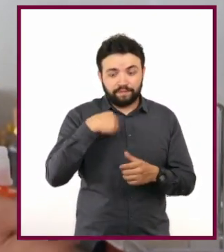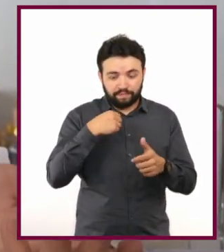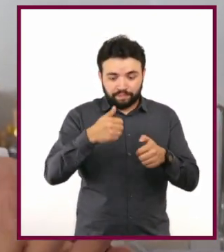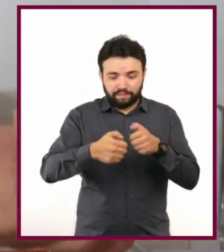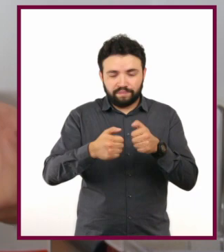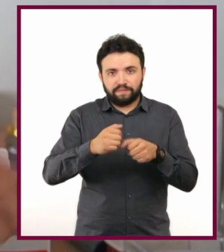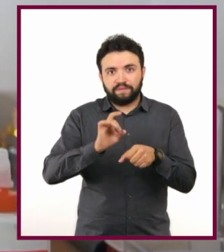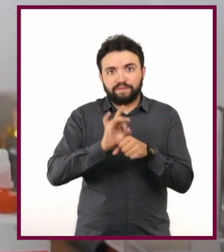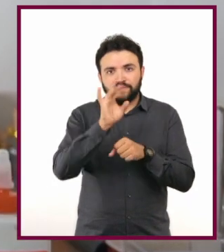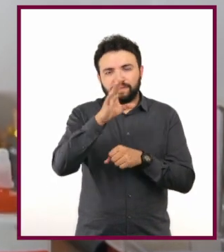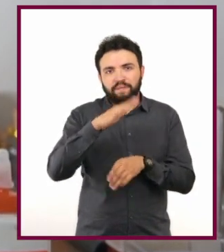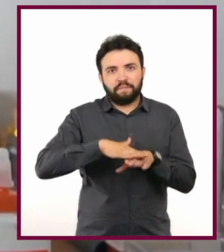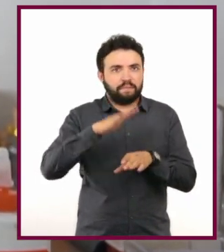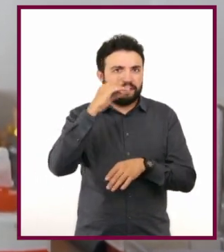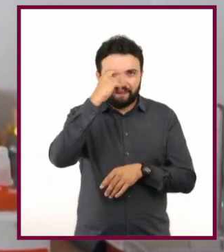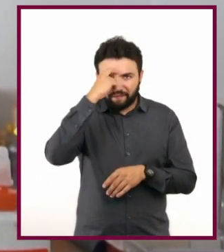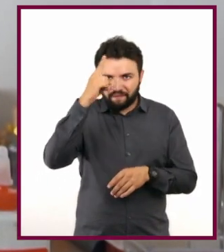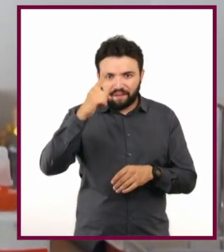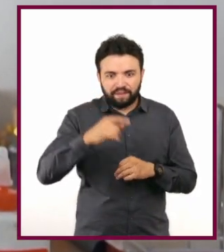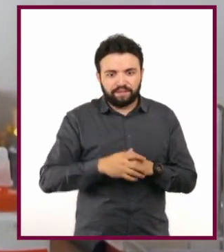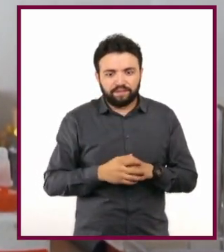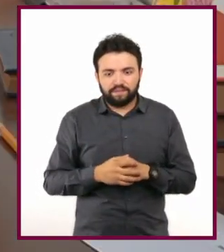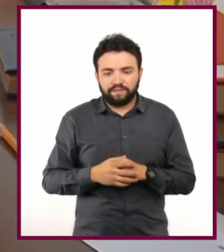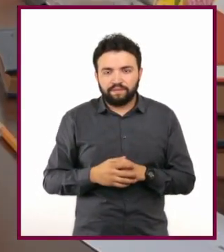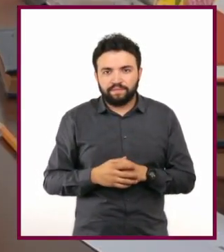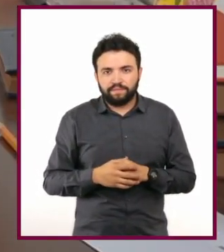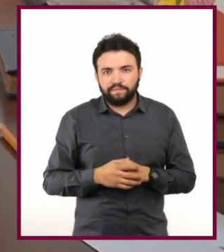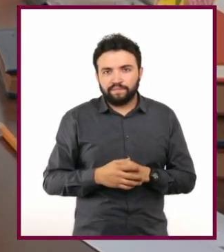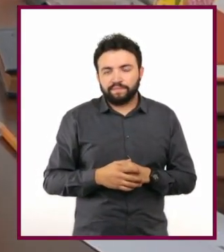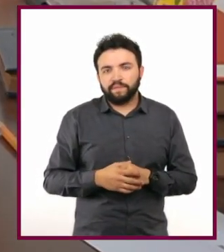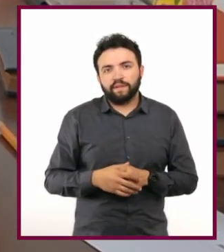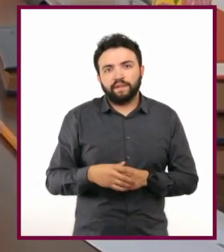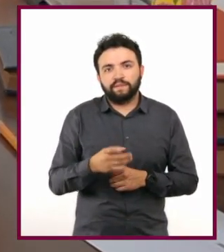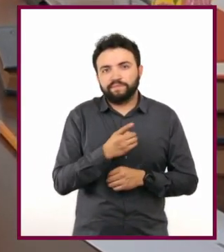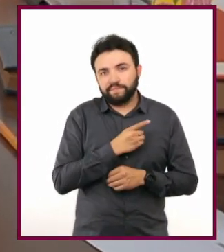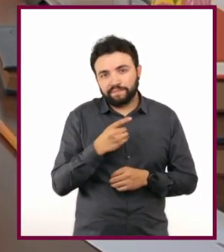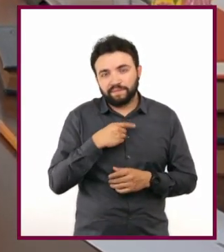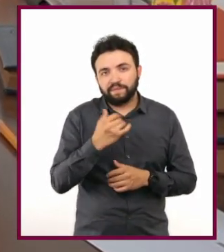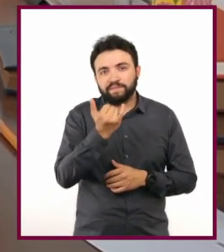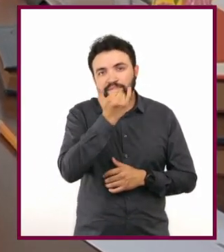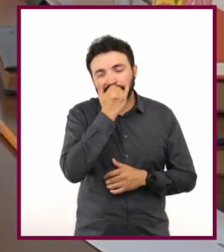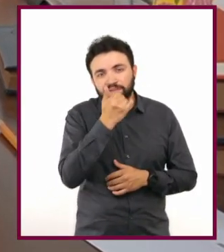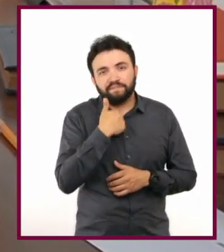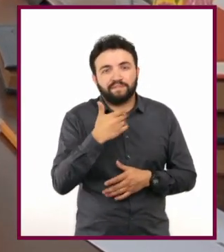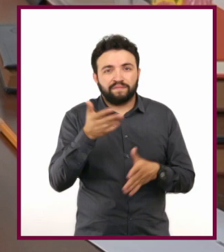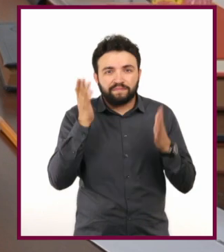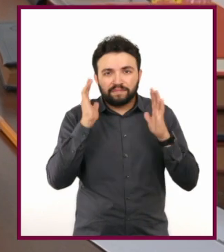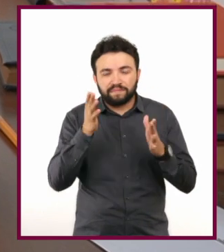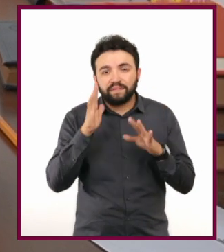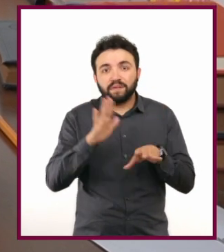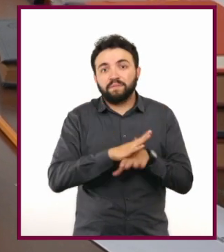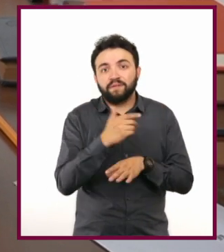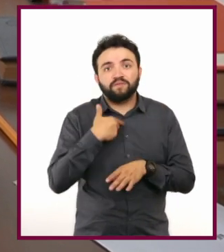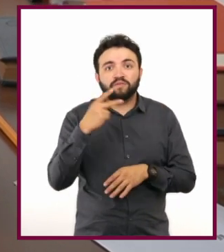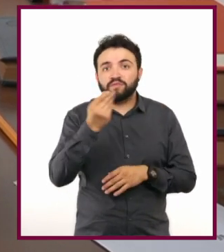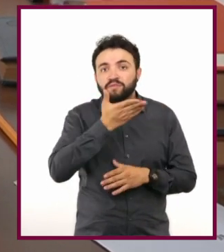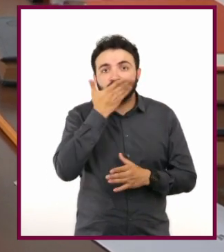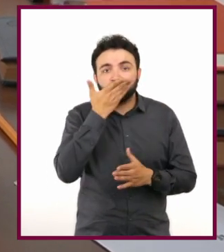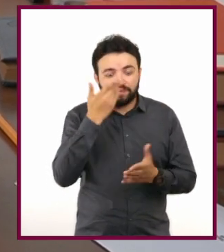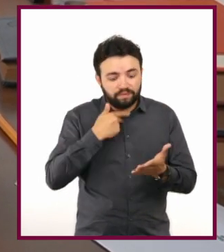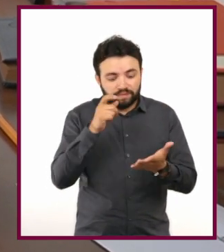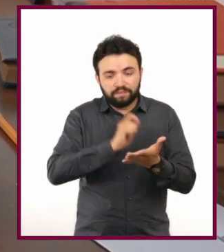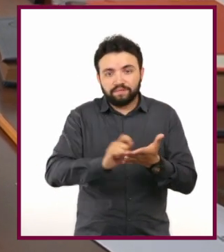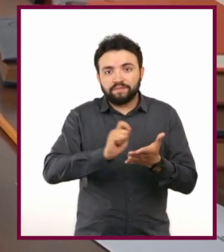de texto, sería más fácil. Vas a tener que perdonar mi torpeza. Como sabes, no